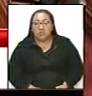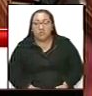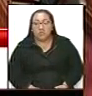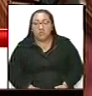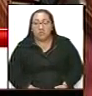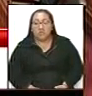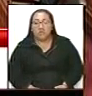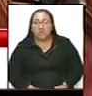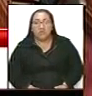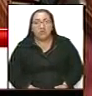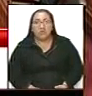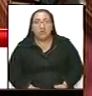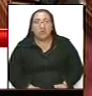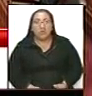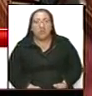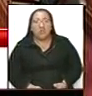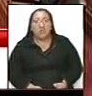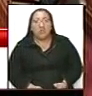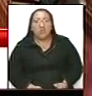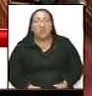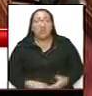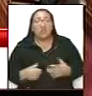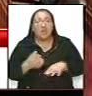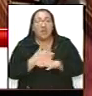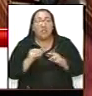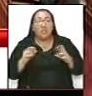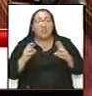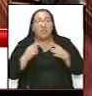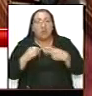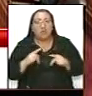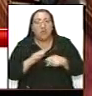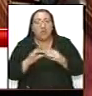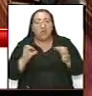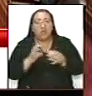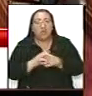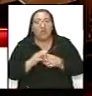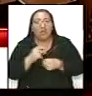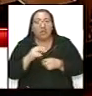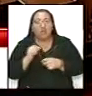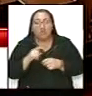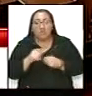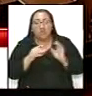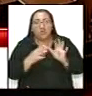por el de promoción, puesto que se empezó a permitir la unión de hecho en la Constitución de